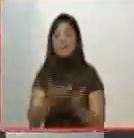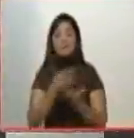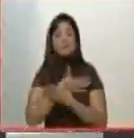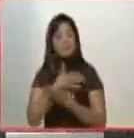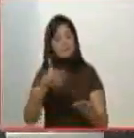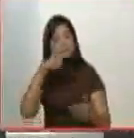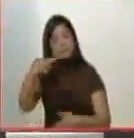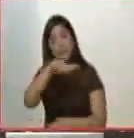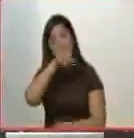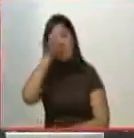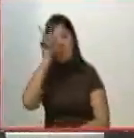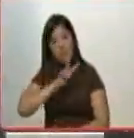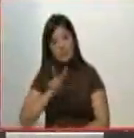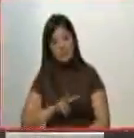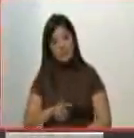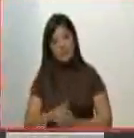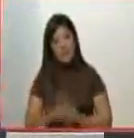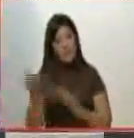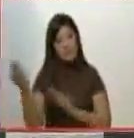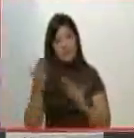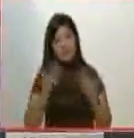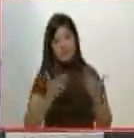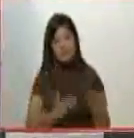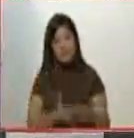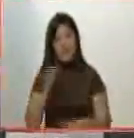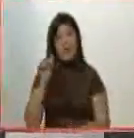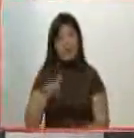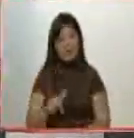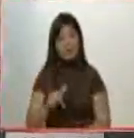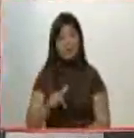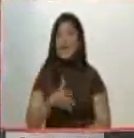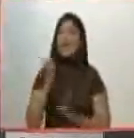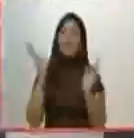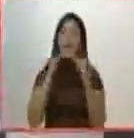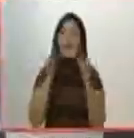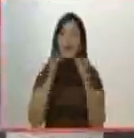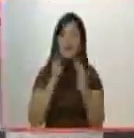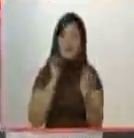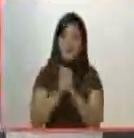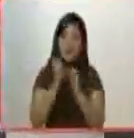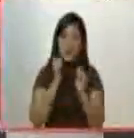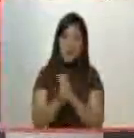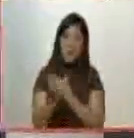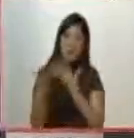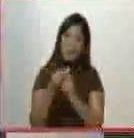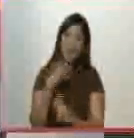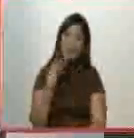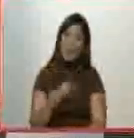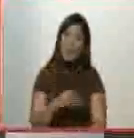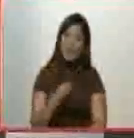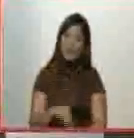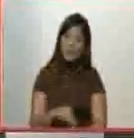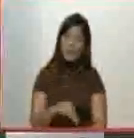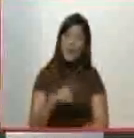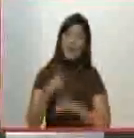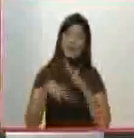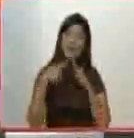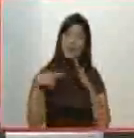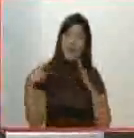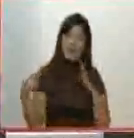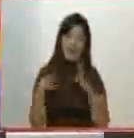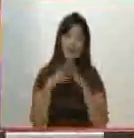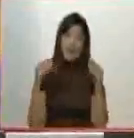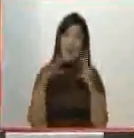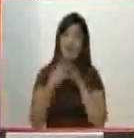pueblo venezolano, presidente. Bienvenido, y aquí está usted en la Casa del Deporte con su juventud, con sus recreadores, con